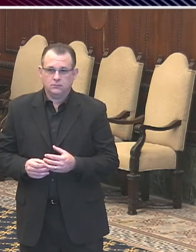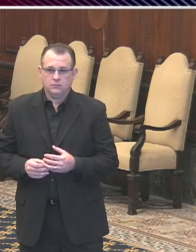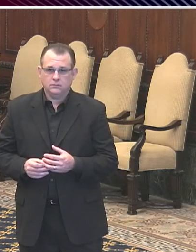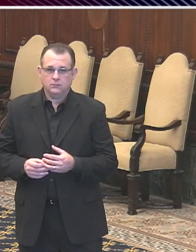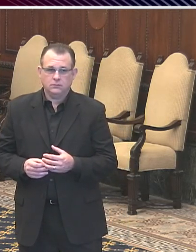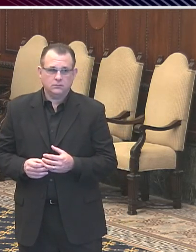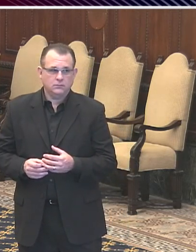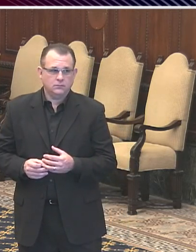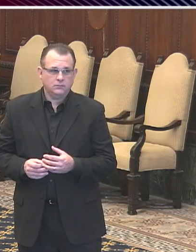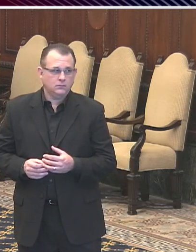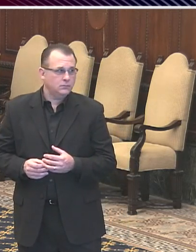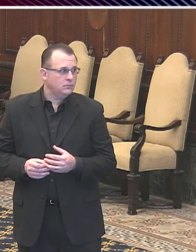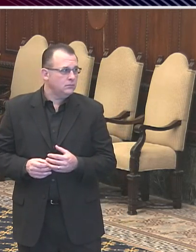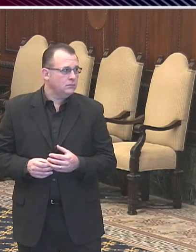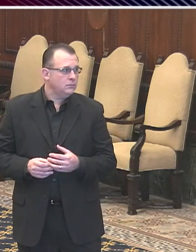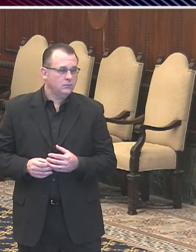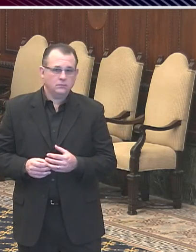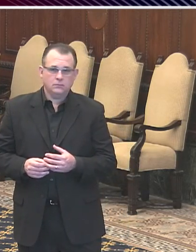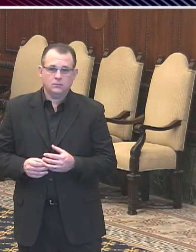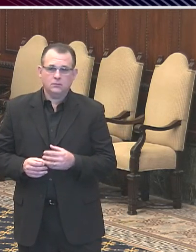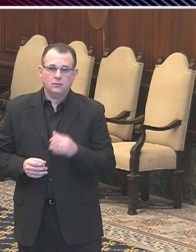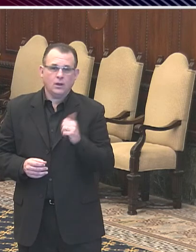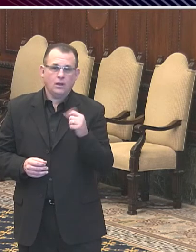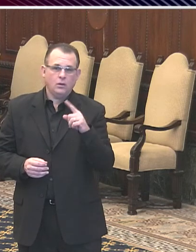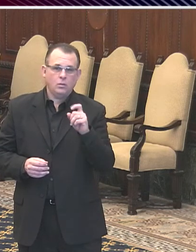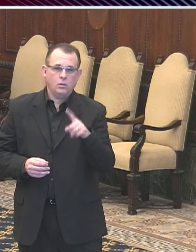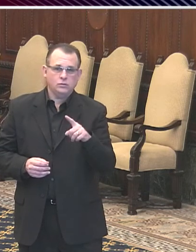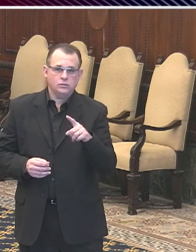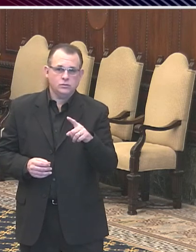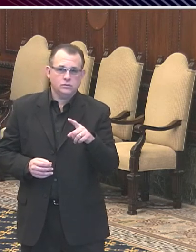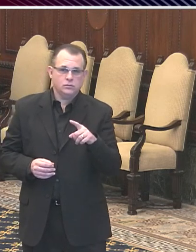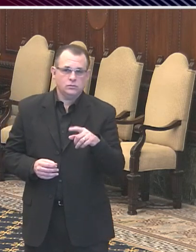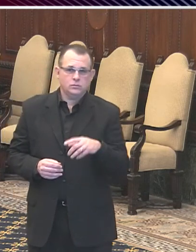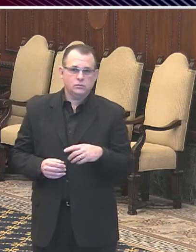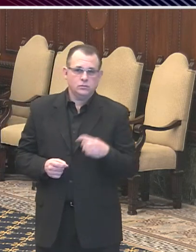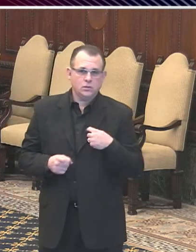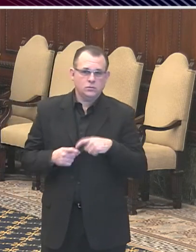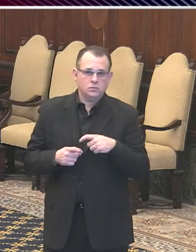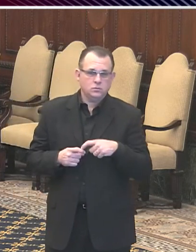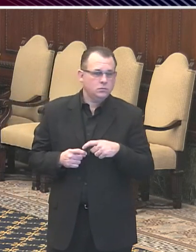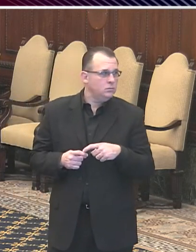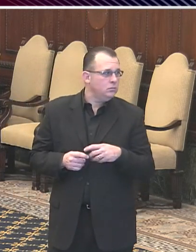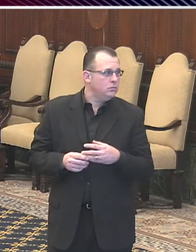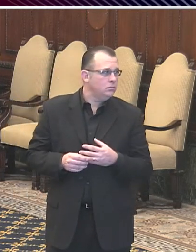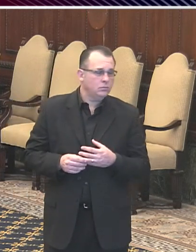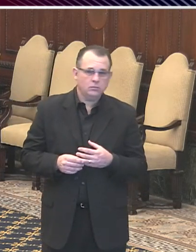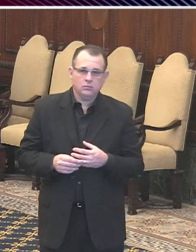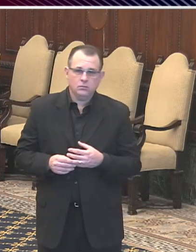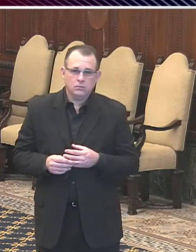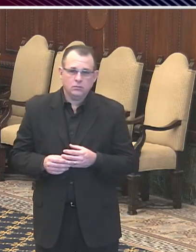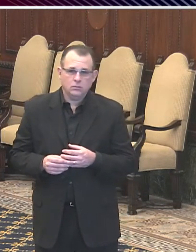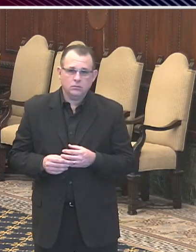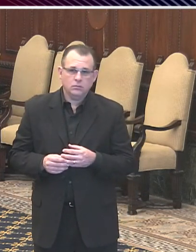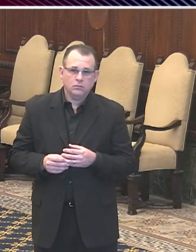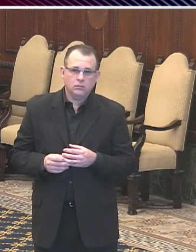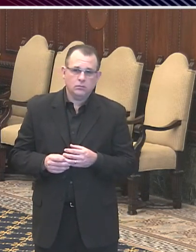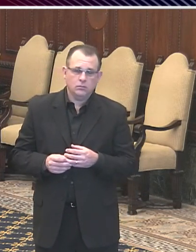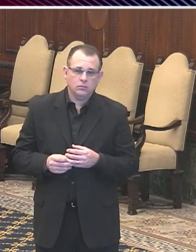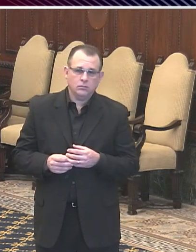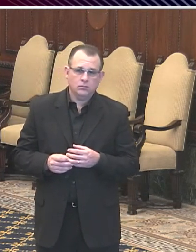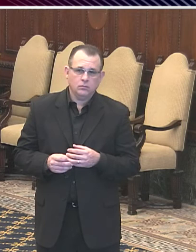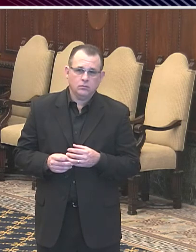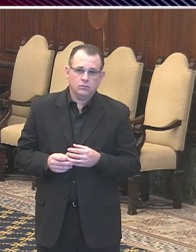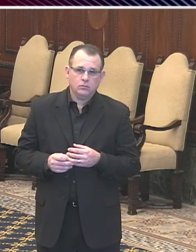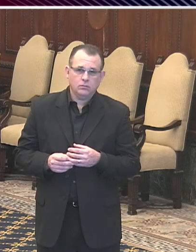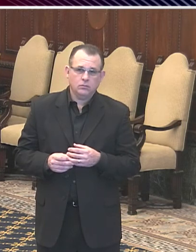de que pueda tener coronavirus. Quiero confirmar contigo si hay alguna directriz nueva para los oficiales de policía respecto a la